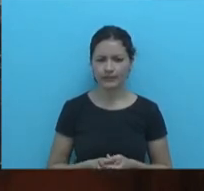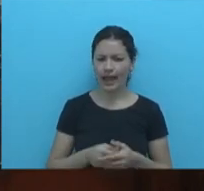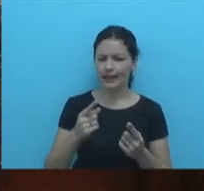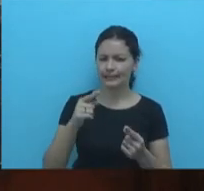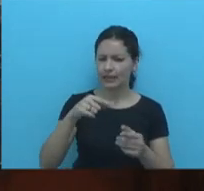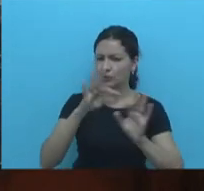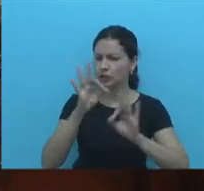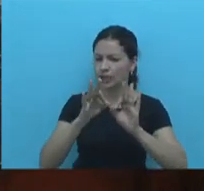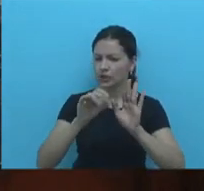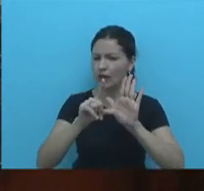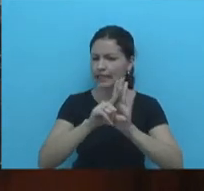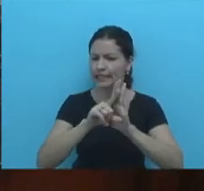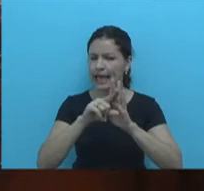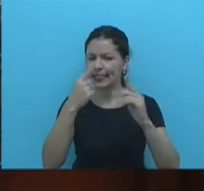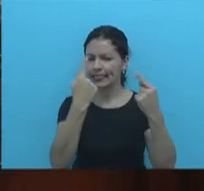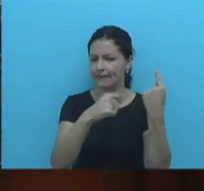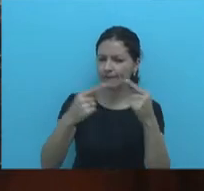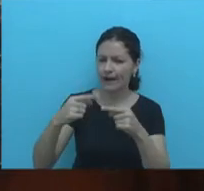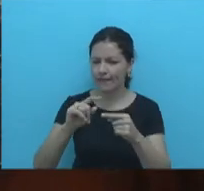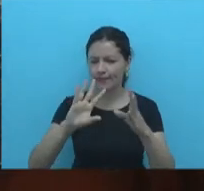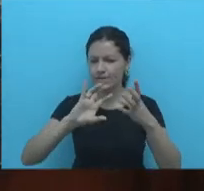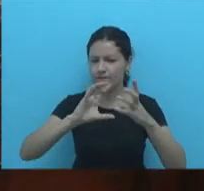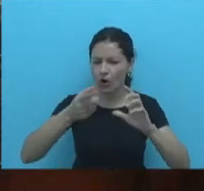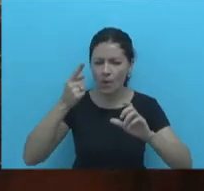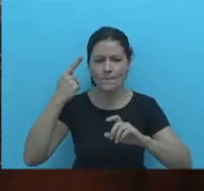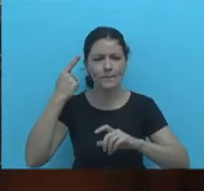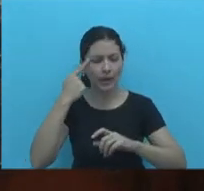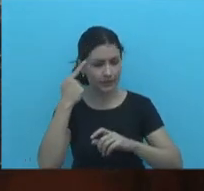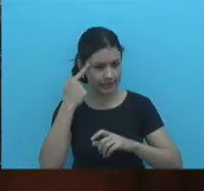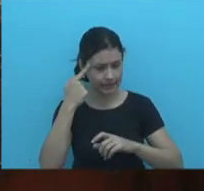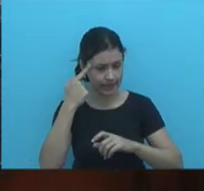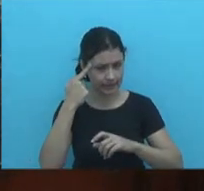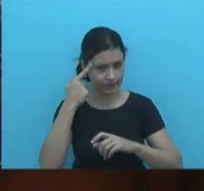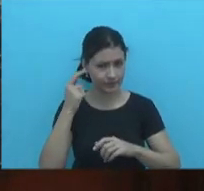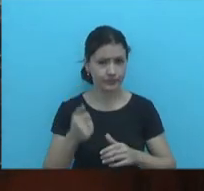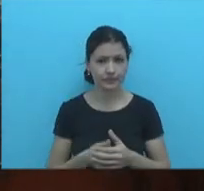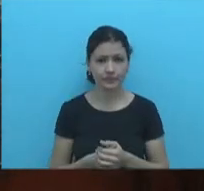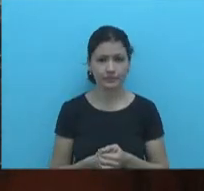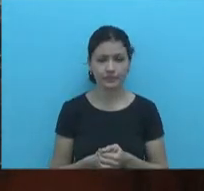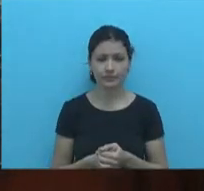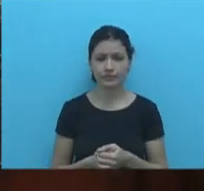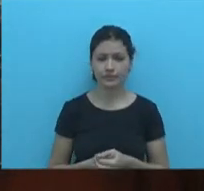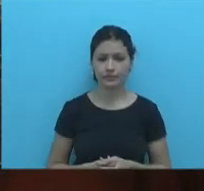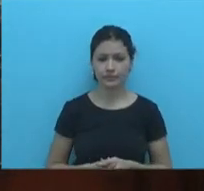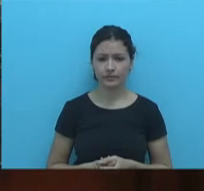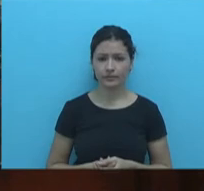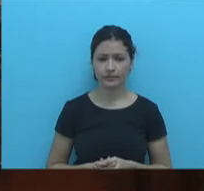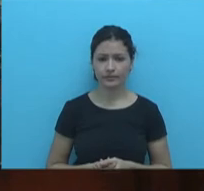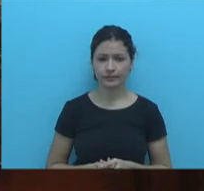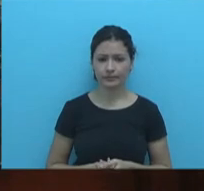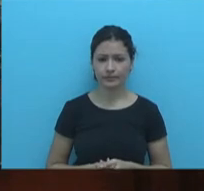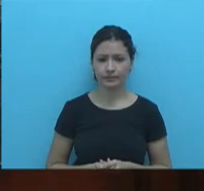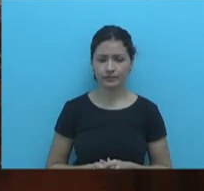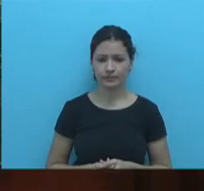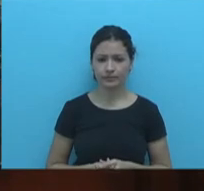miradas al respecto, y si queremos que esto salga como ley, vamos